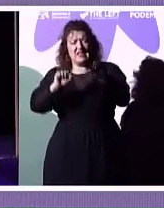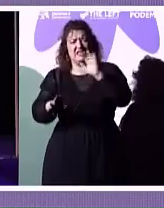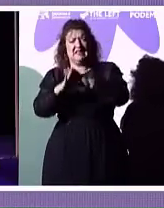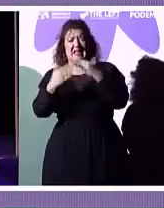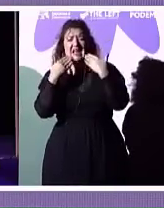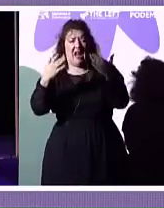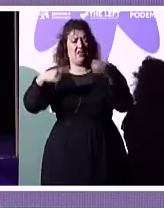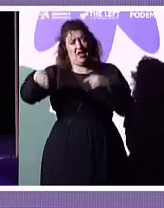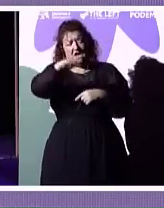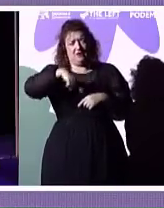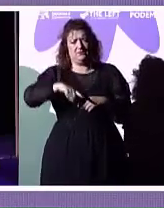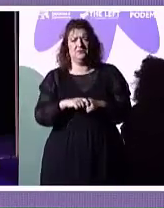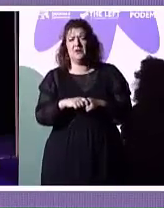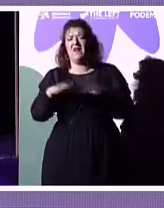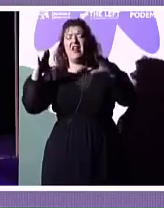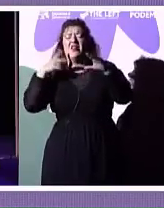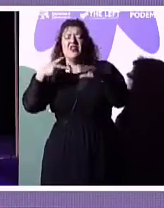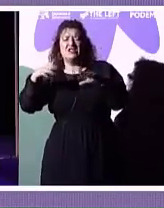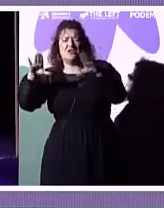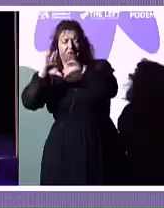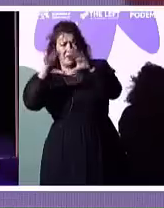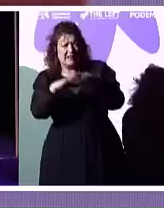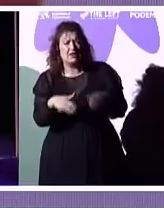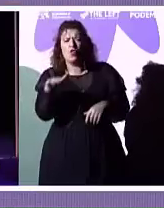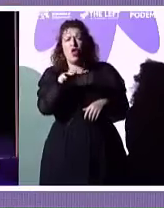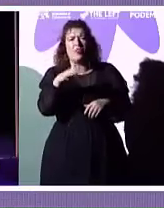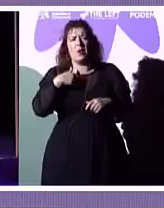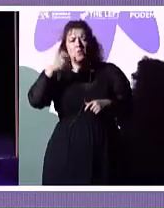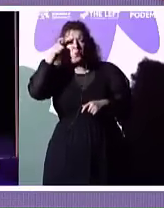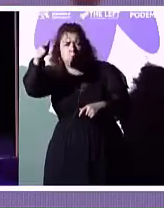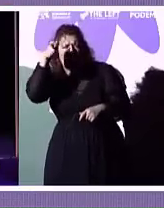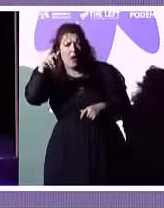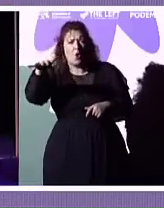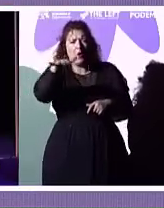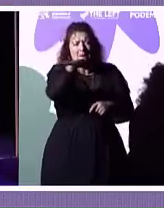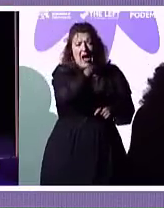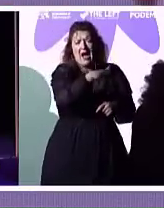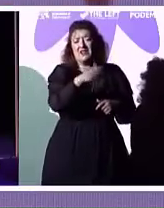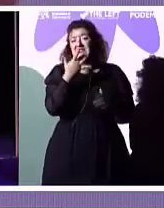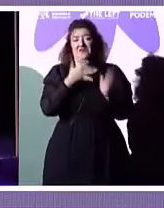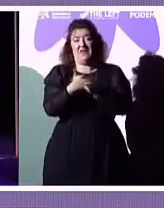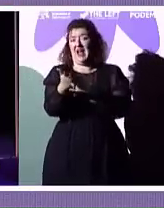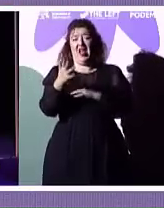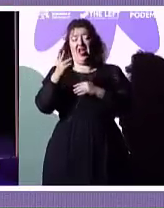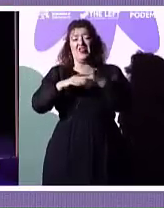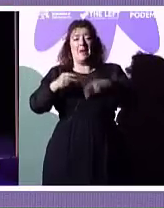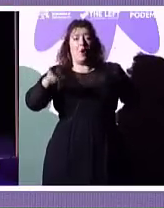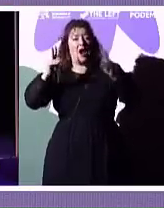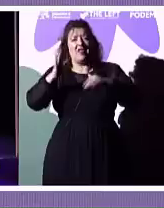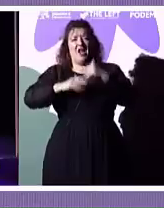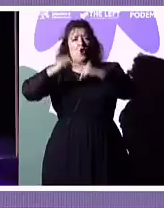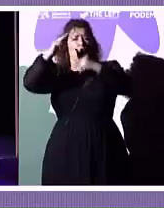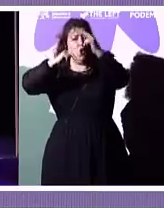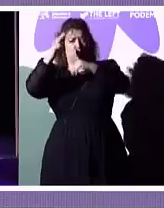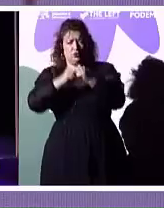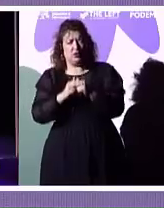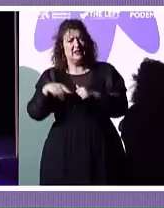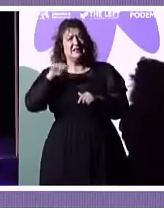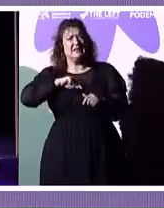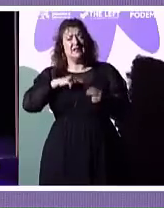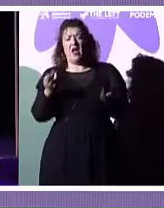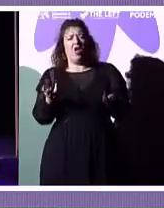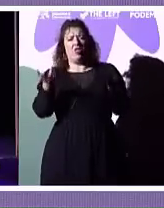derechos feministas en cada barrio en cada pueblo por construir democracia y no dejaros nunca vencer